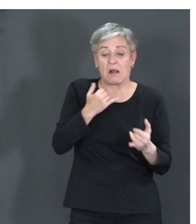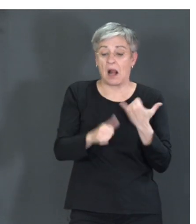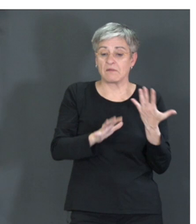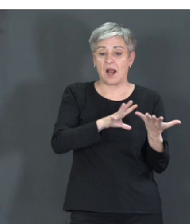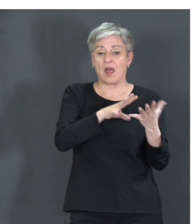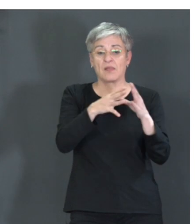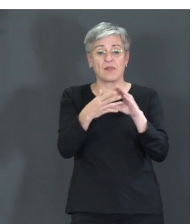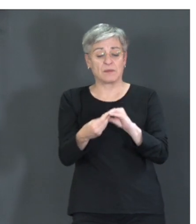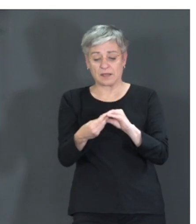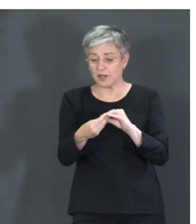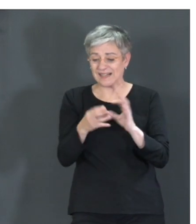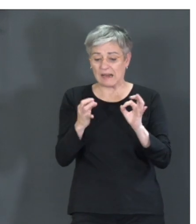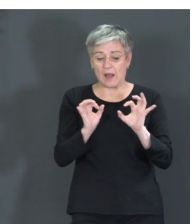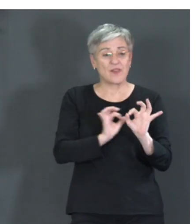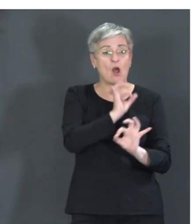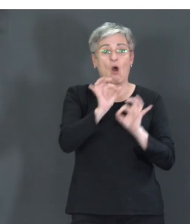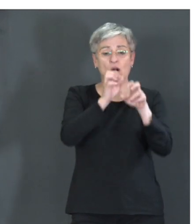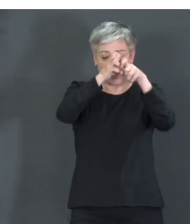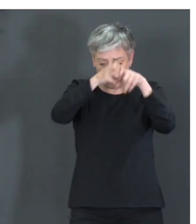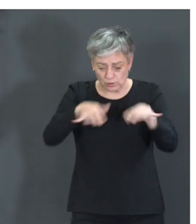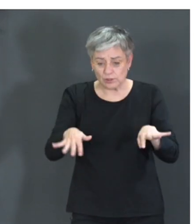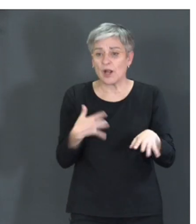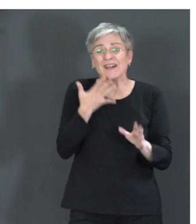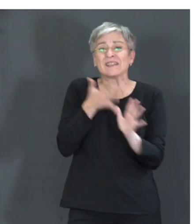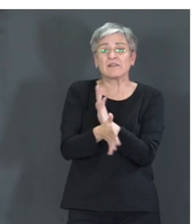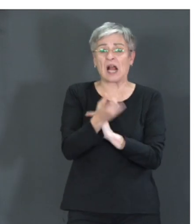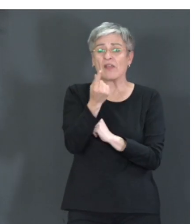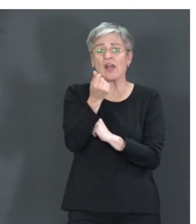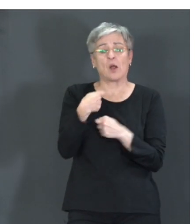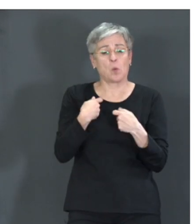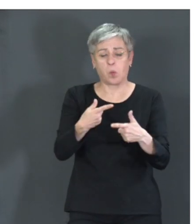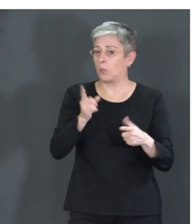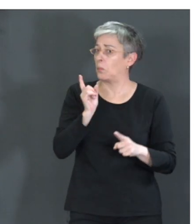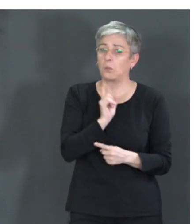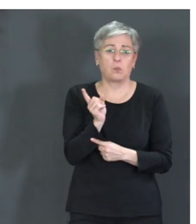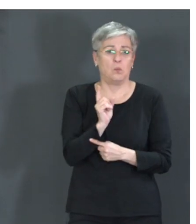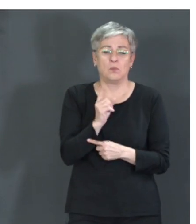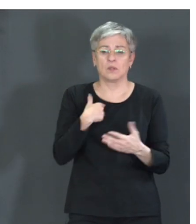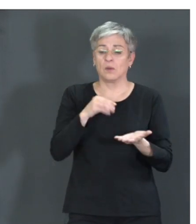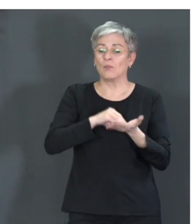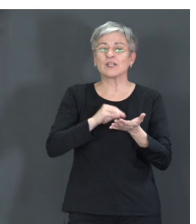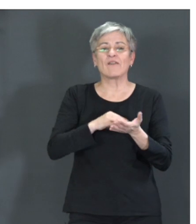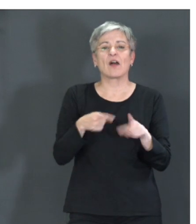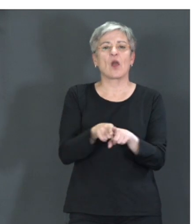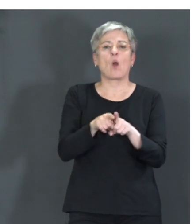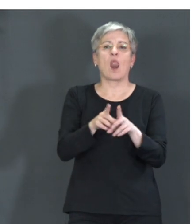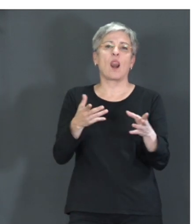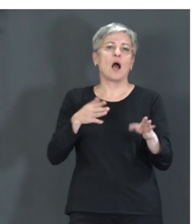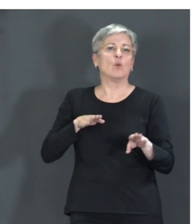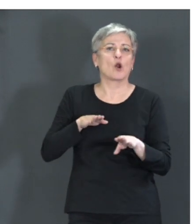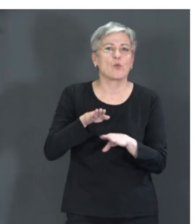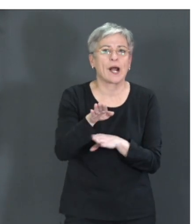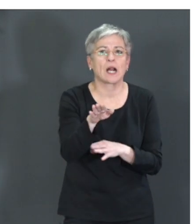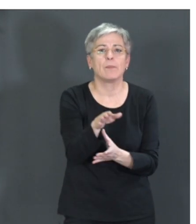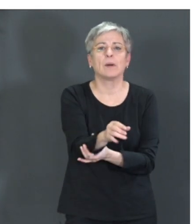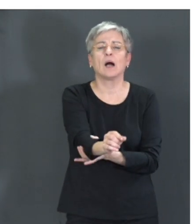adaptaciones organizativas, o sea, que no cuestan dinero. Quiero decir que no hay que poner no siempre es poner una rampa,